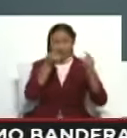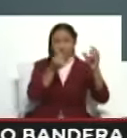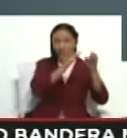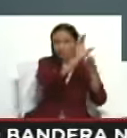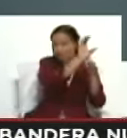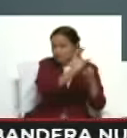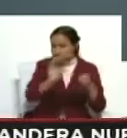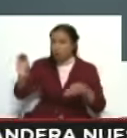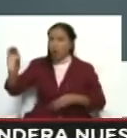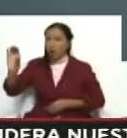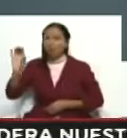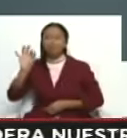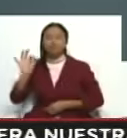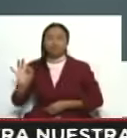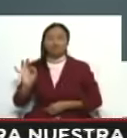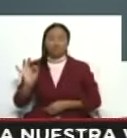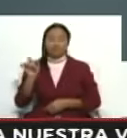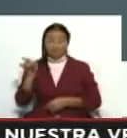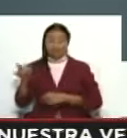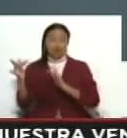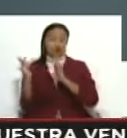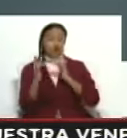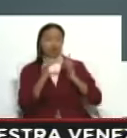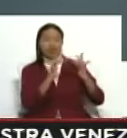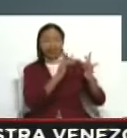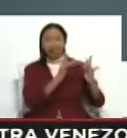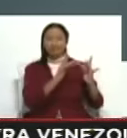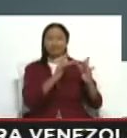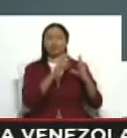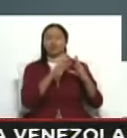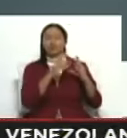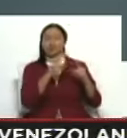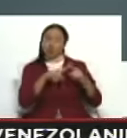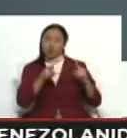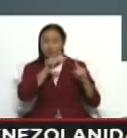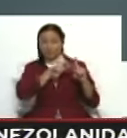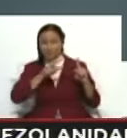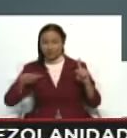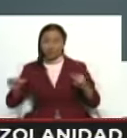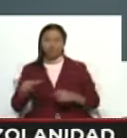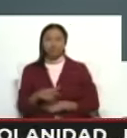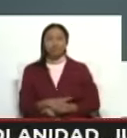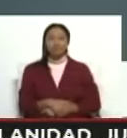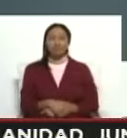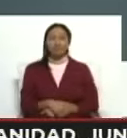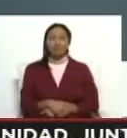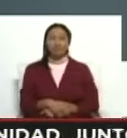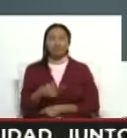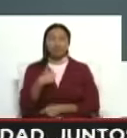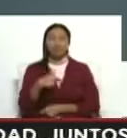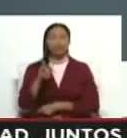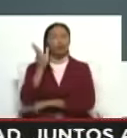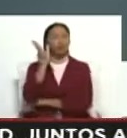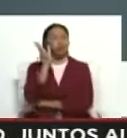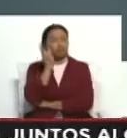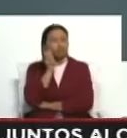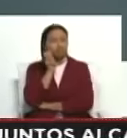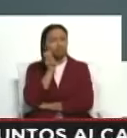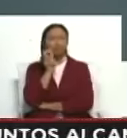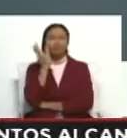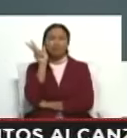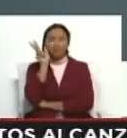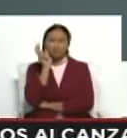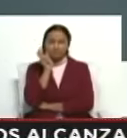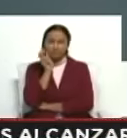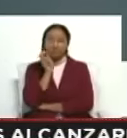obviamente, en ese extracto que pudimos oír y ver un